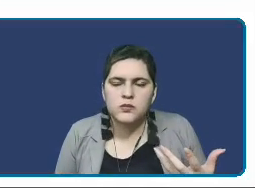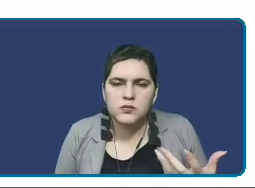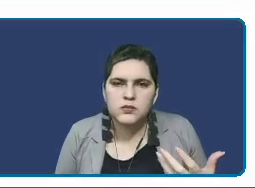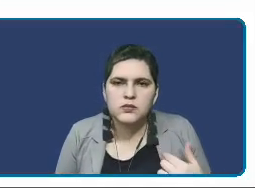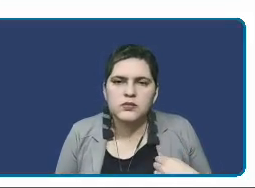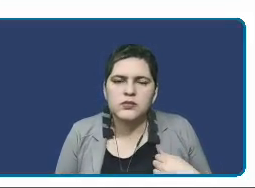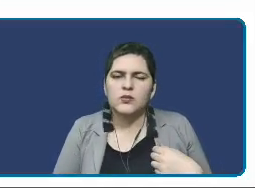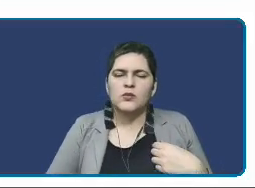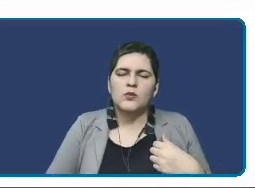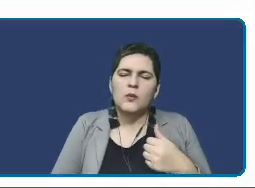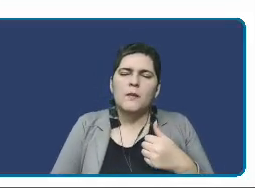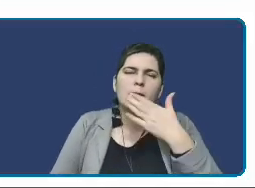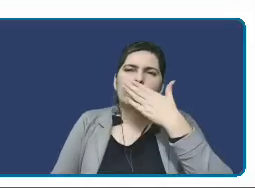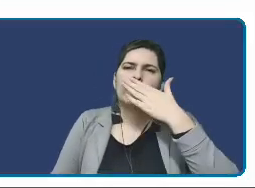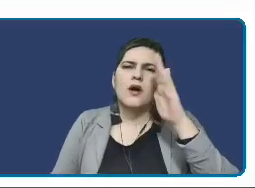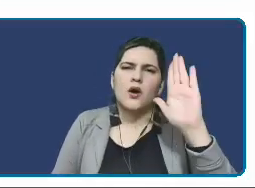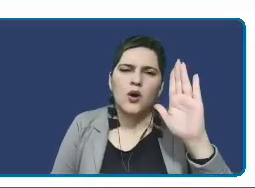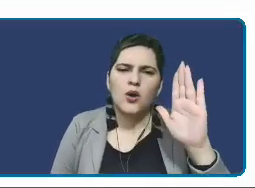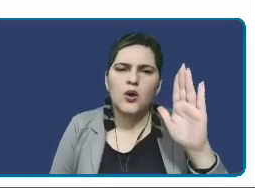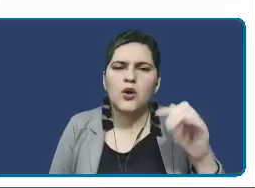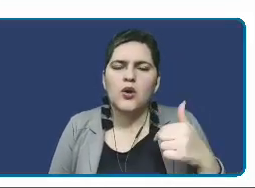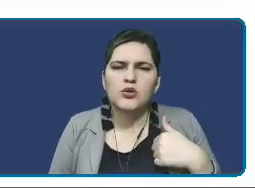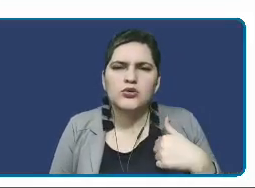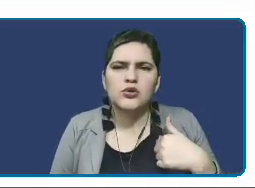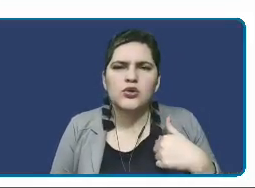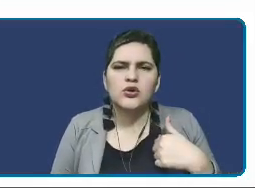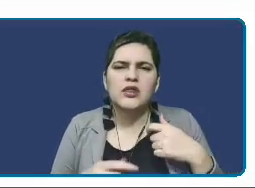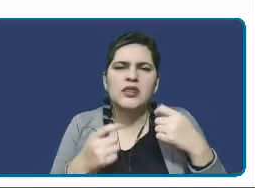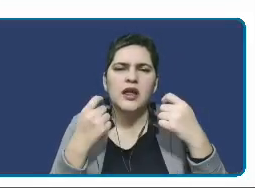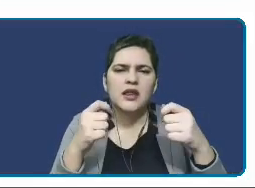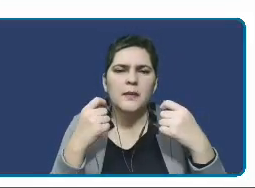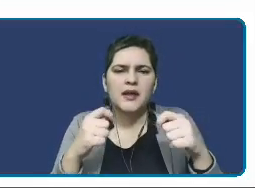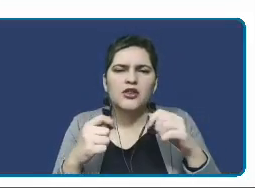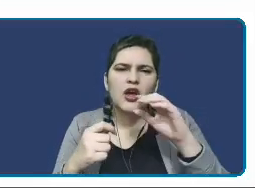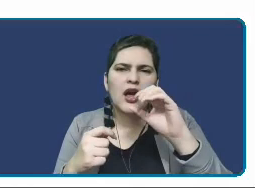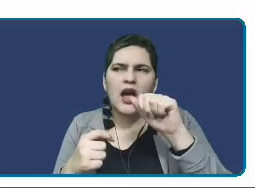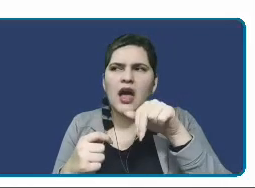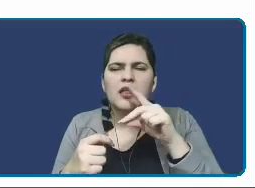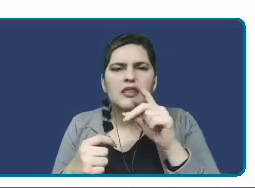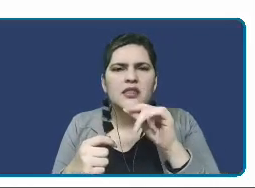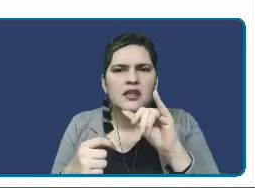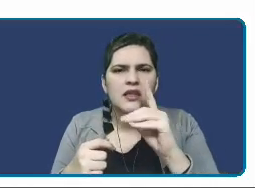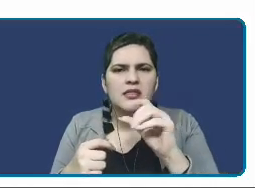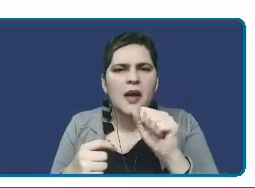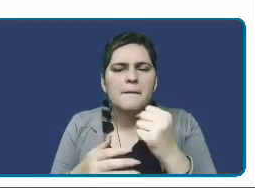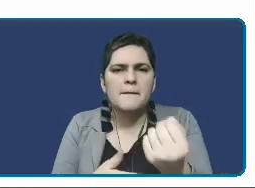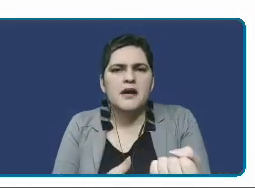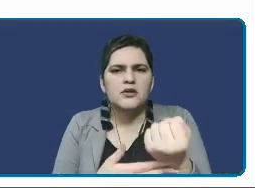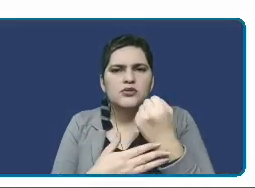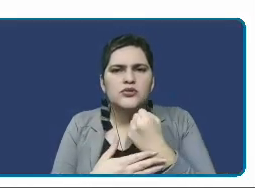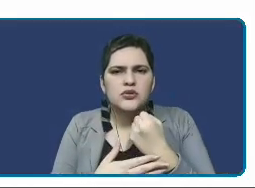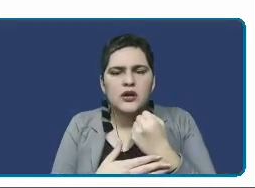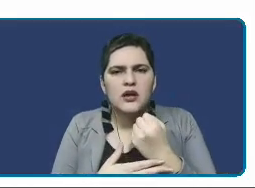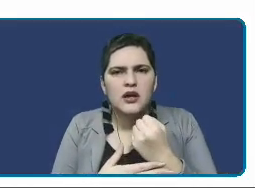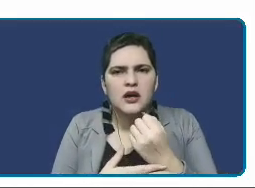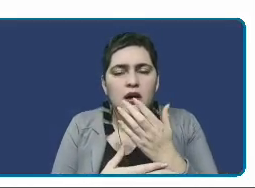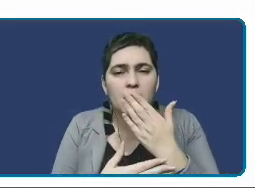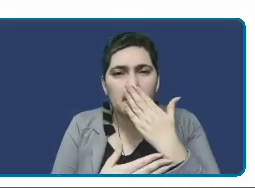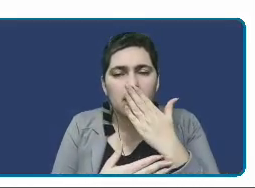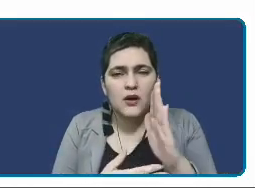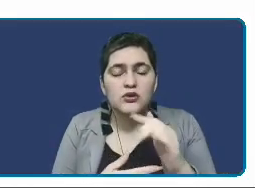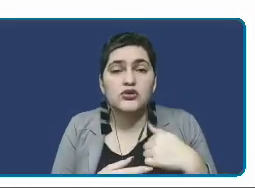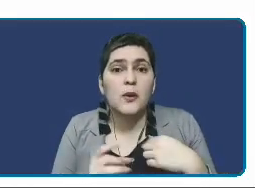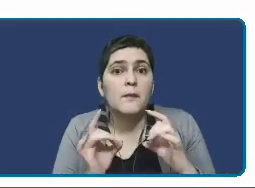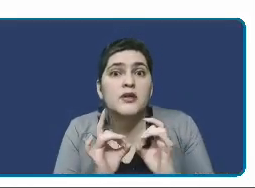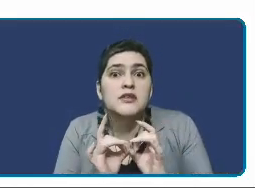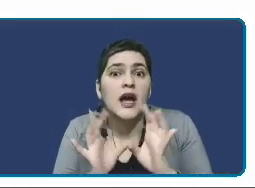mejor, o voy a tomar un tratamiento para la cándida porque a lo mejor me va a ayudar. O sea, es mejor no hacer cosas por si acaso, sino que